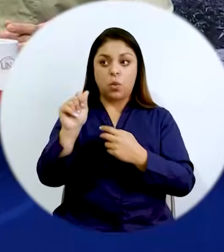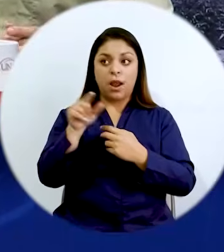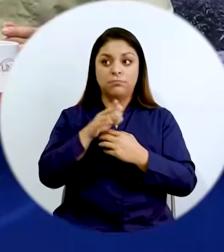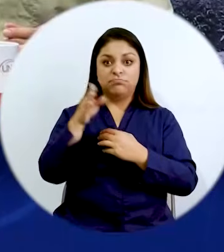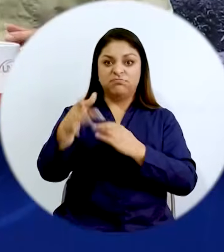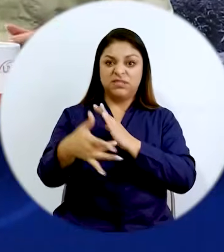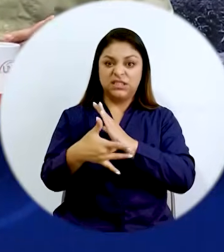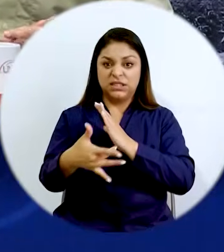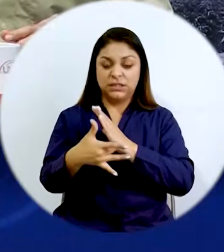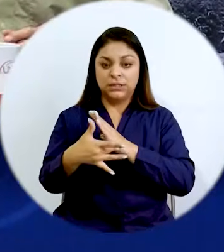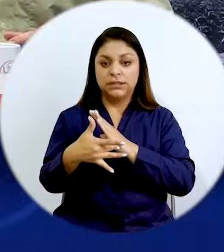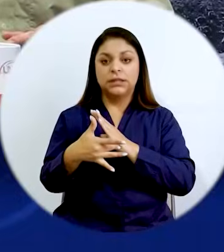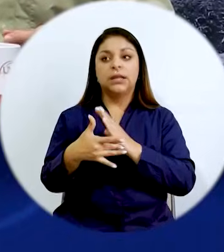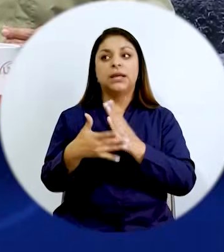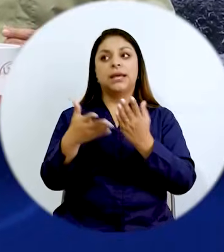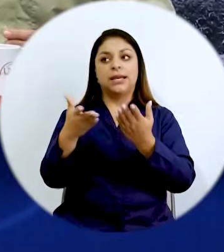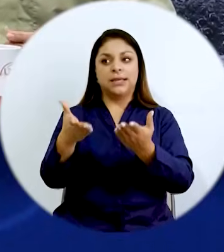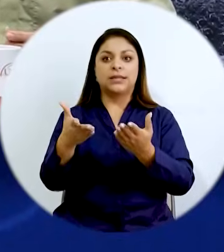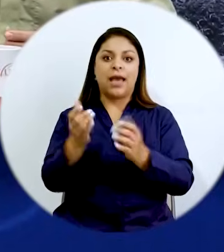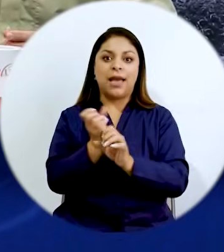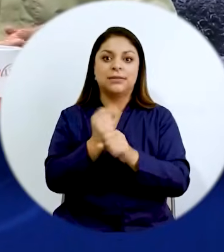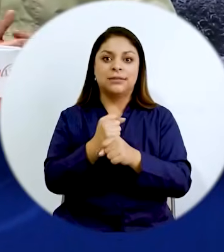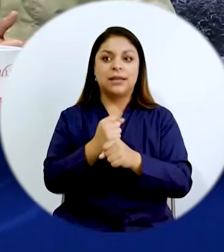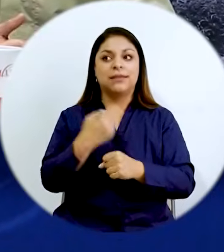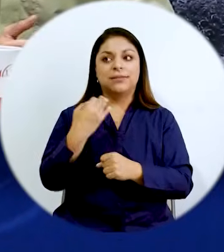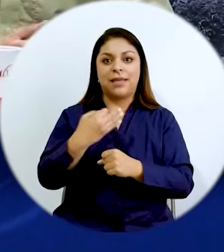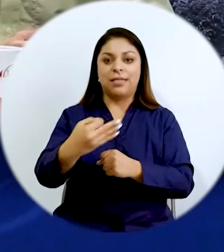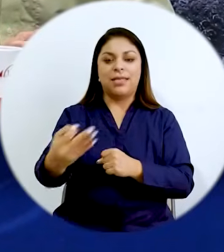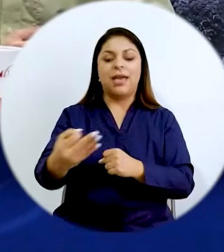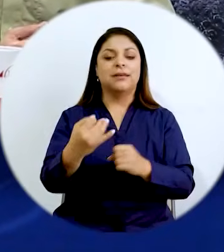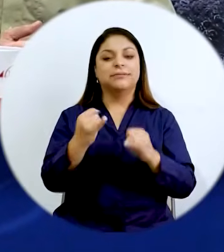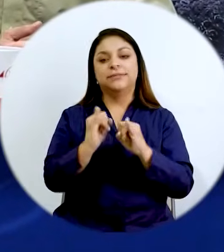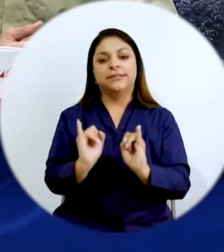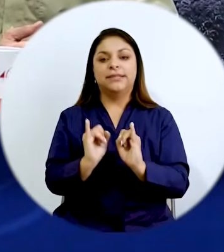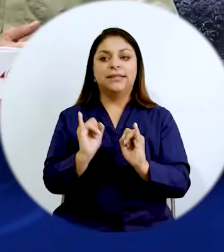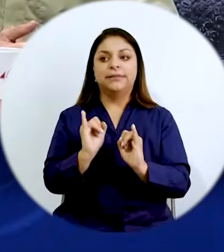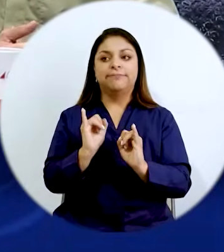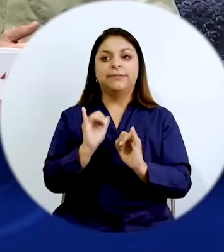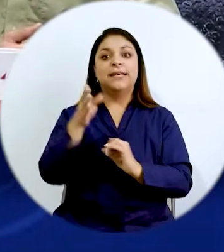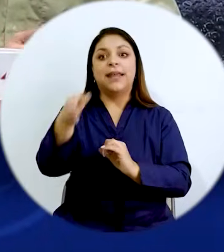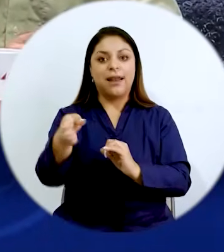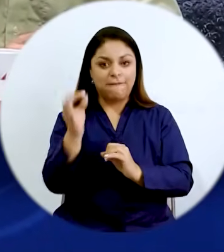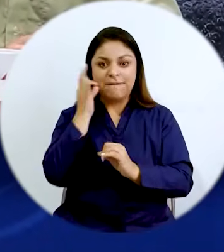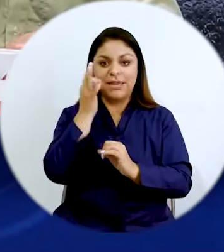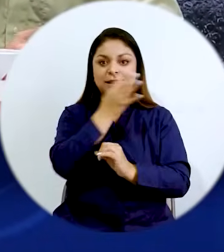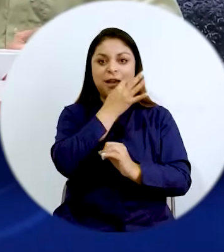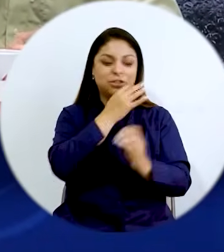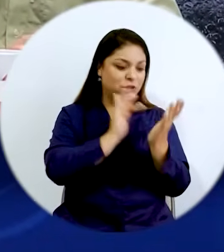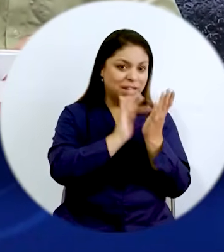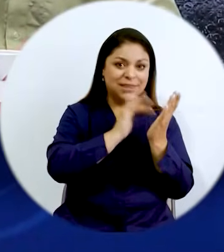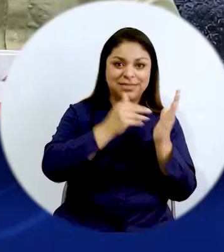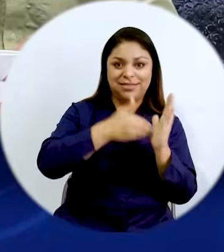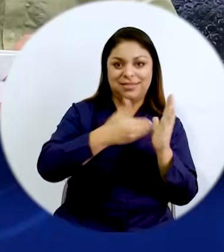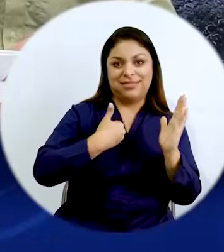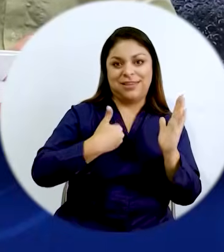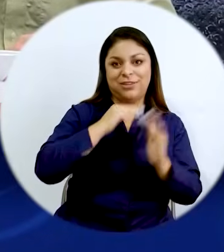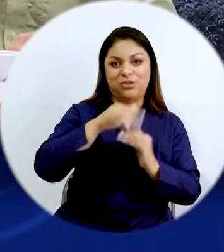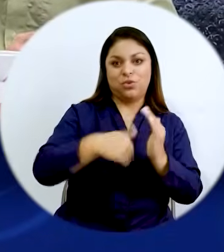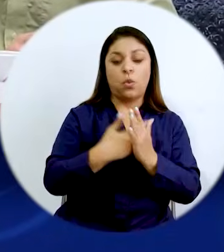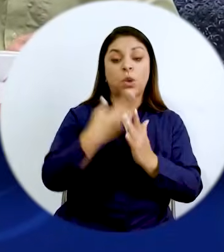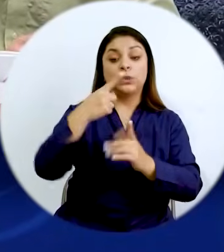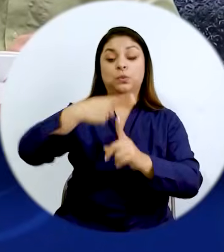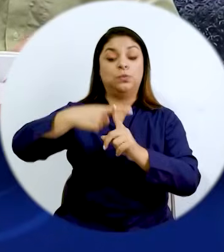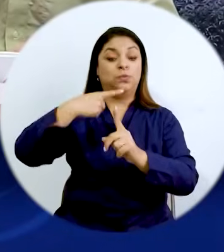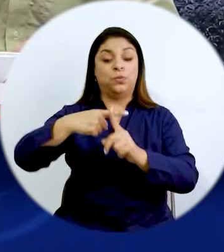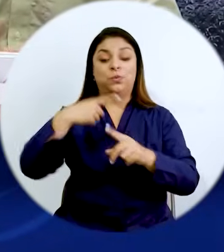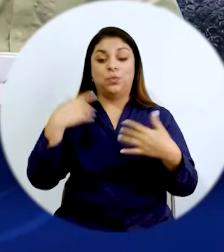técnico a hacerla prácticamente diaria sin tener que estar en la finca. Entonces, le da a usted un tremendo plus a